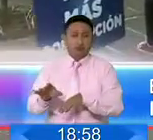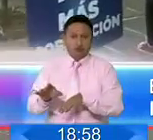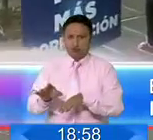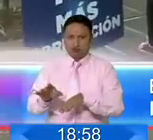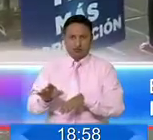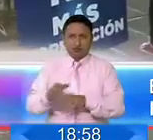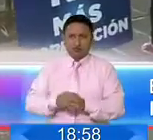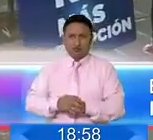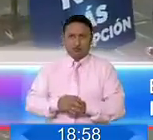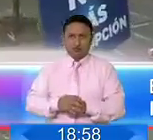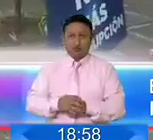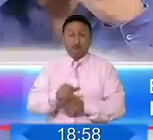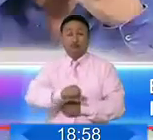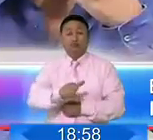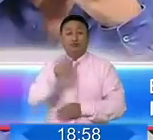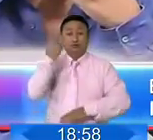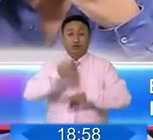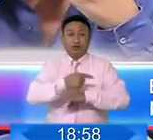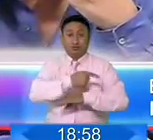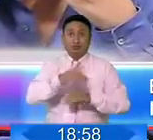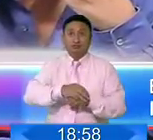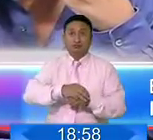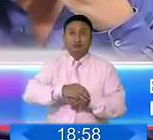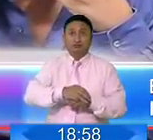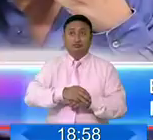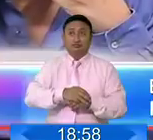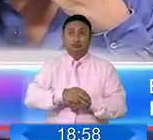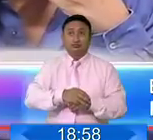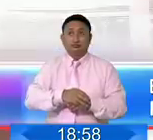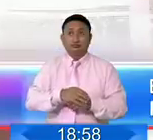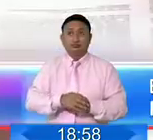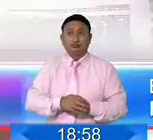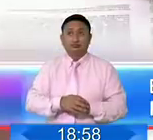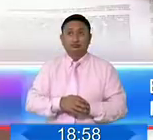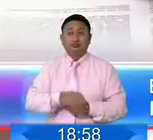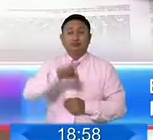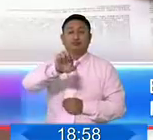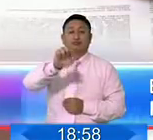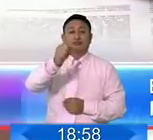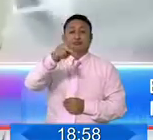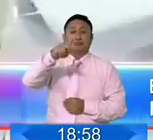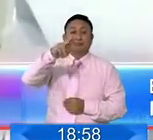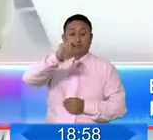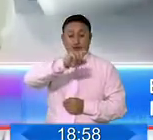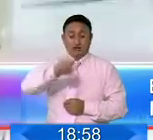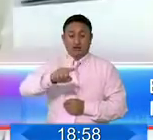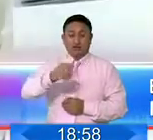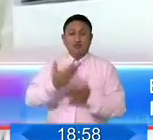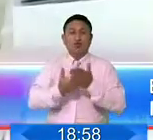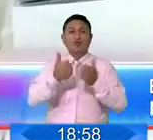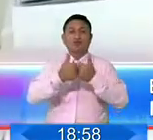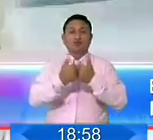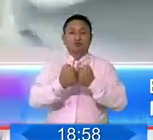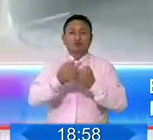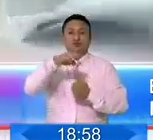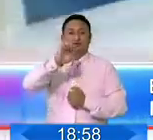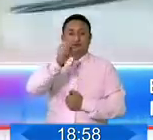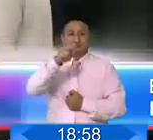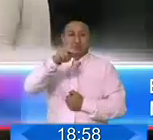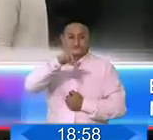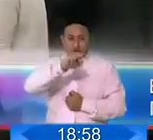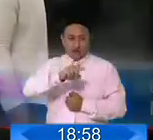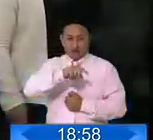solicitará nuevo día y hora para que Mangas, actual pareja de María Fernanda Espinosa, sea convocado, a pesar de encontrarse fuera del